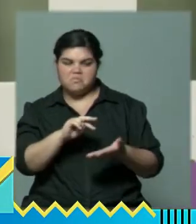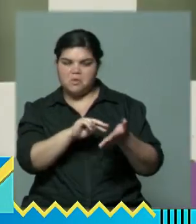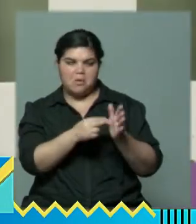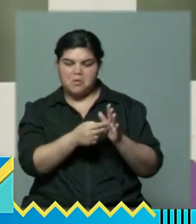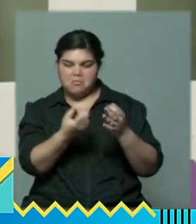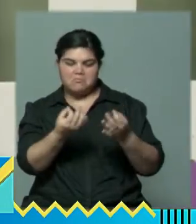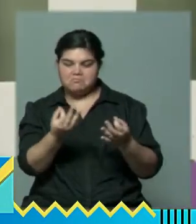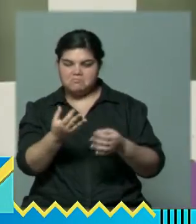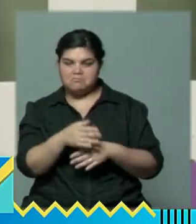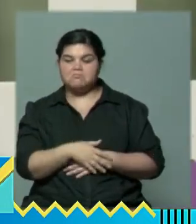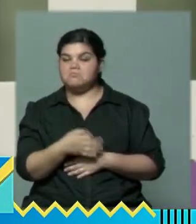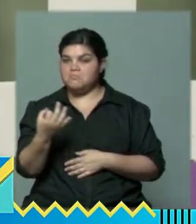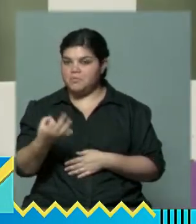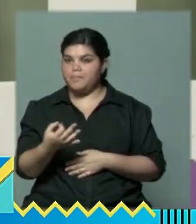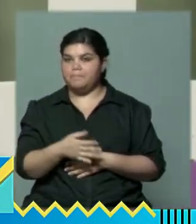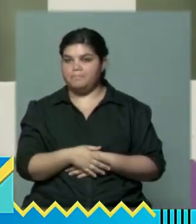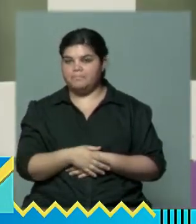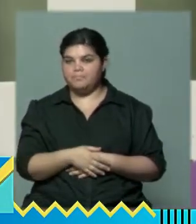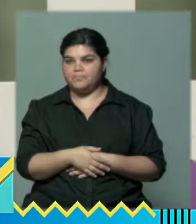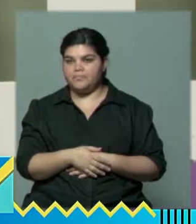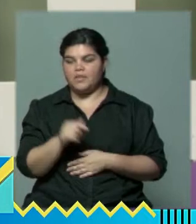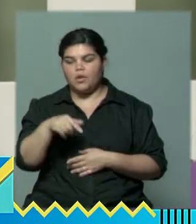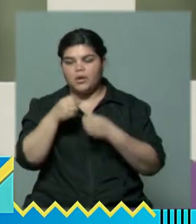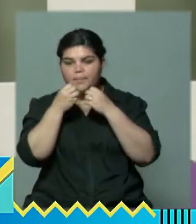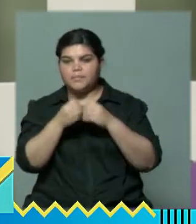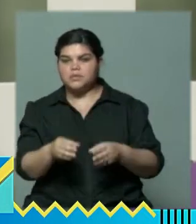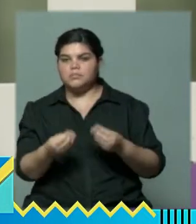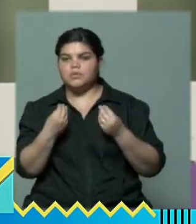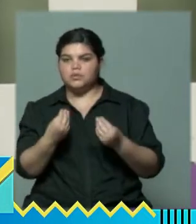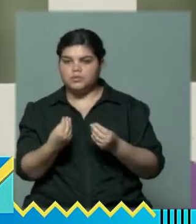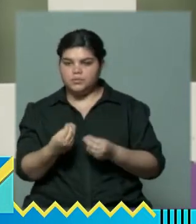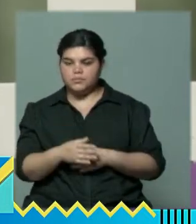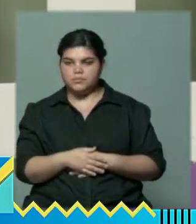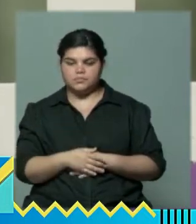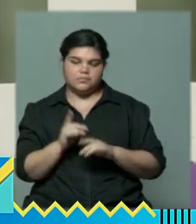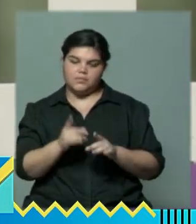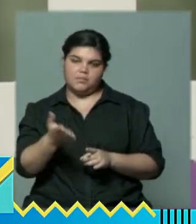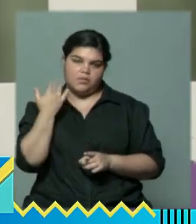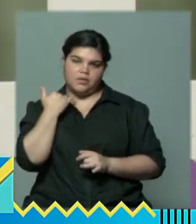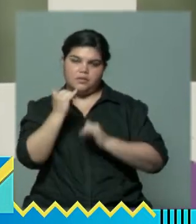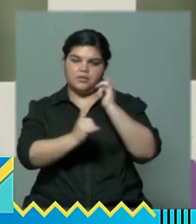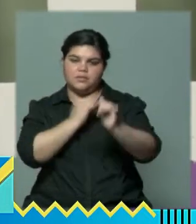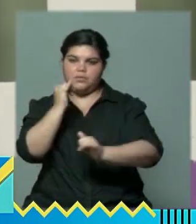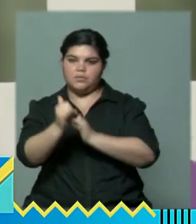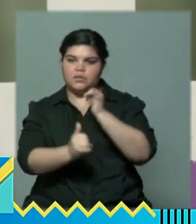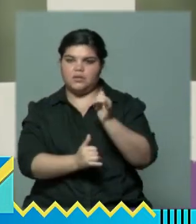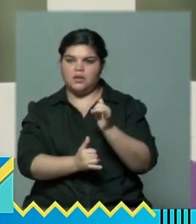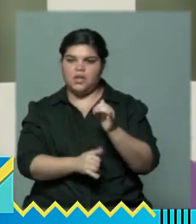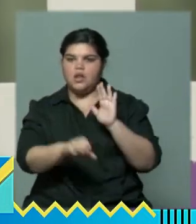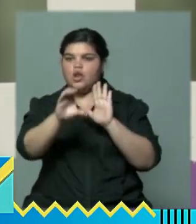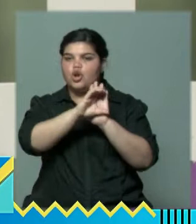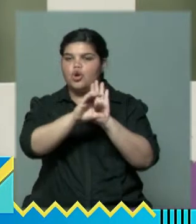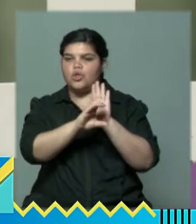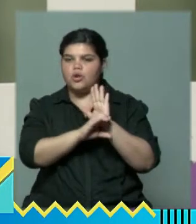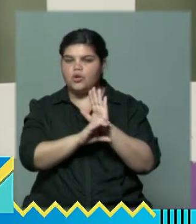gusta. Empezamos puntualmente y haciendo eco justamente de lo que veníamos hablando. El Código de Faltas. ¿Qué